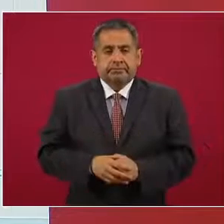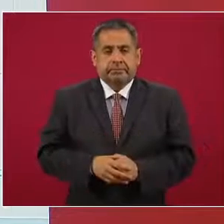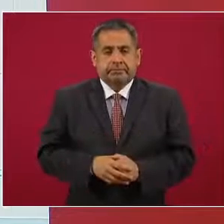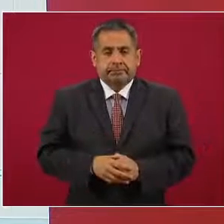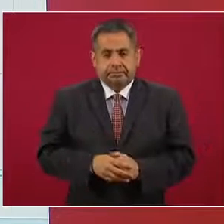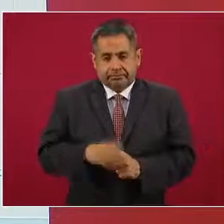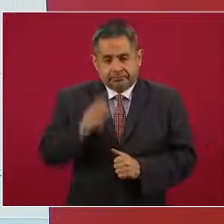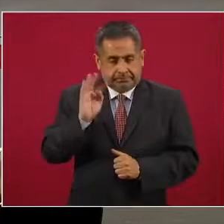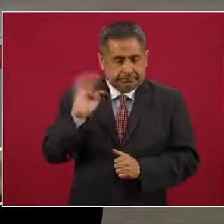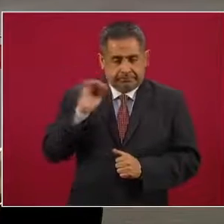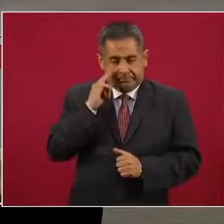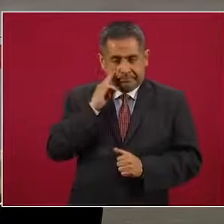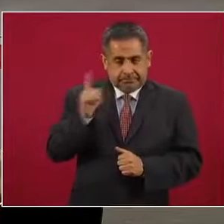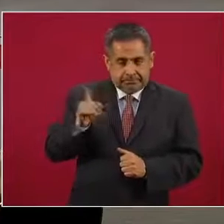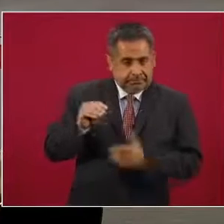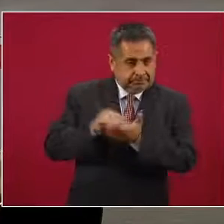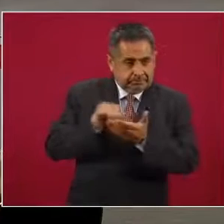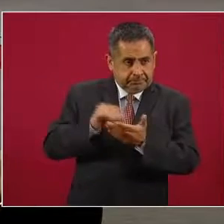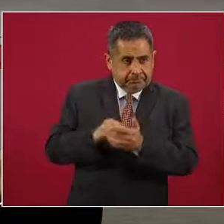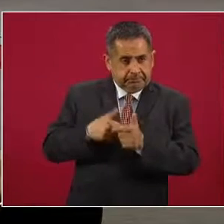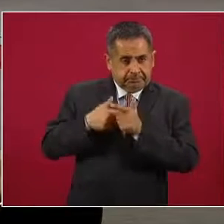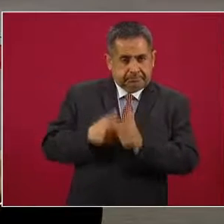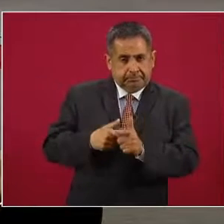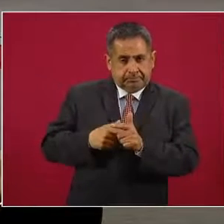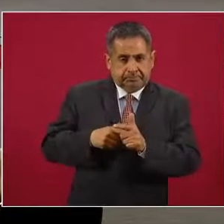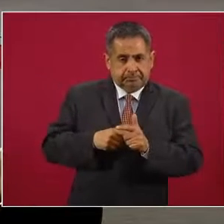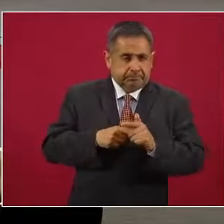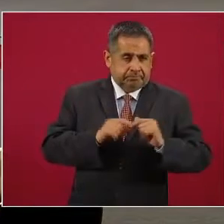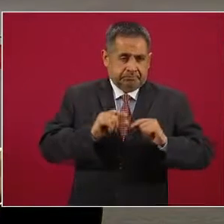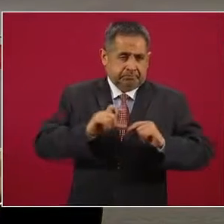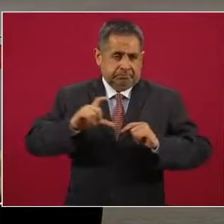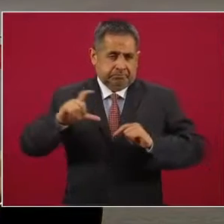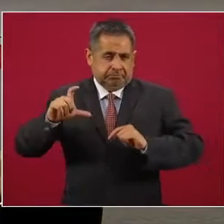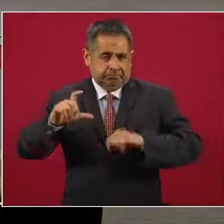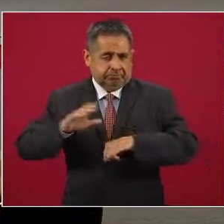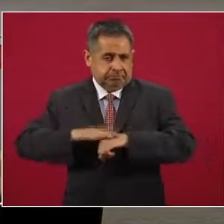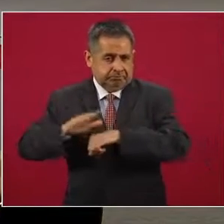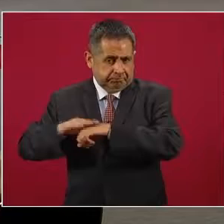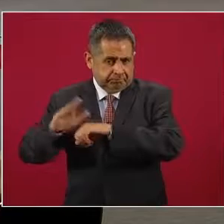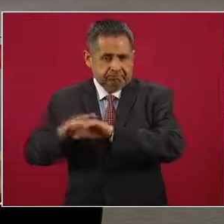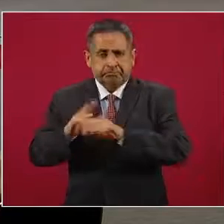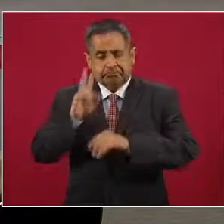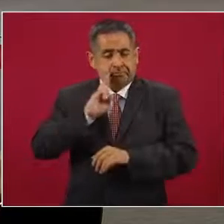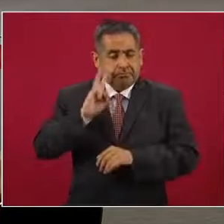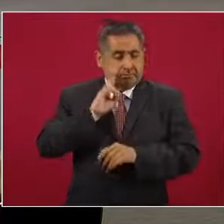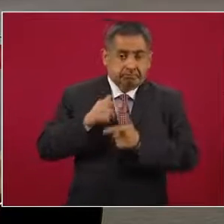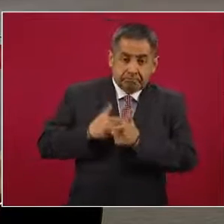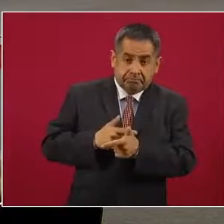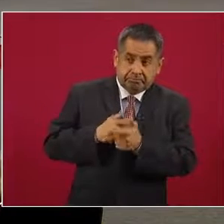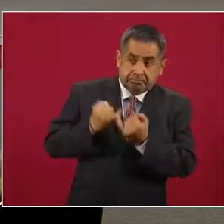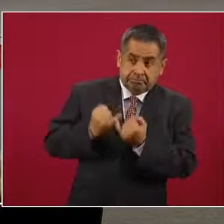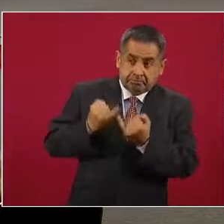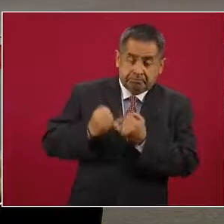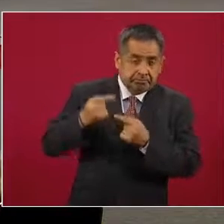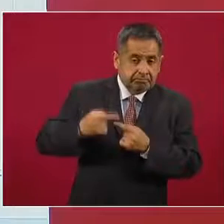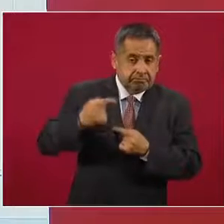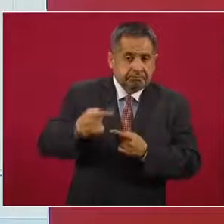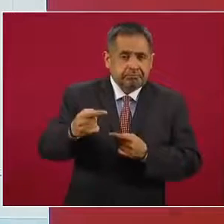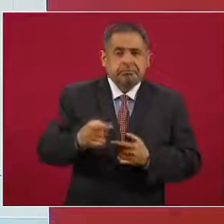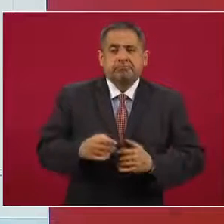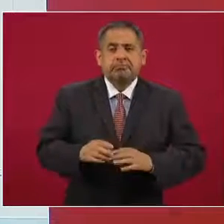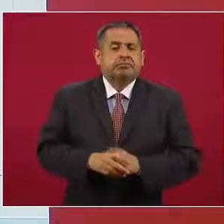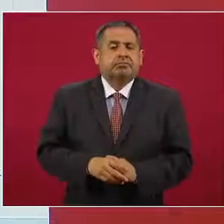Si esto se mantiene así, va a significar